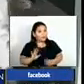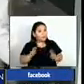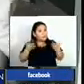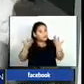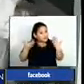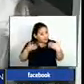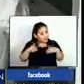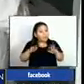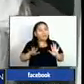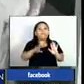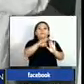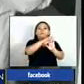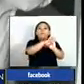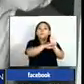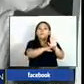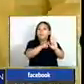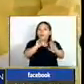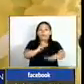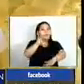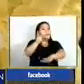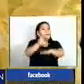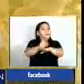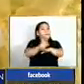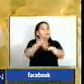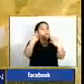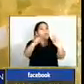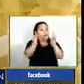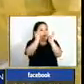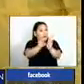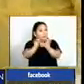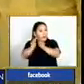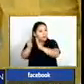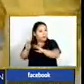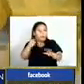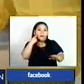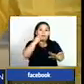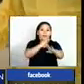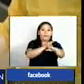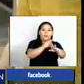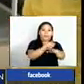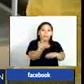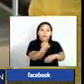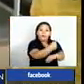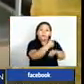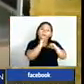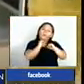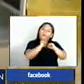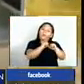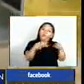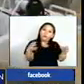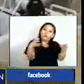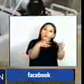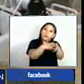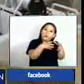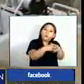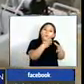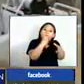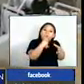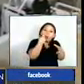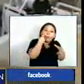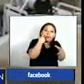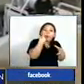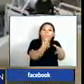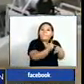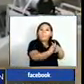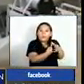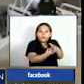han implementado todas las acciones sanitarias para evitar las muertes por coronavirus en un sector muy vulnerable como las